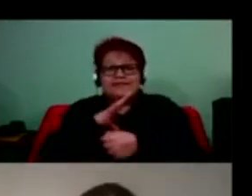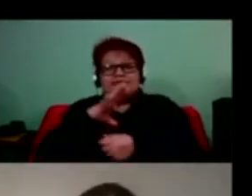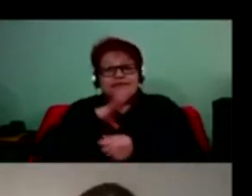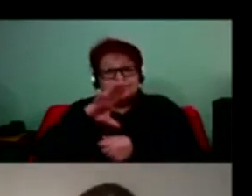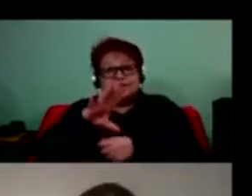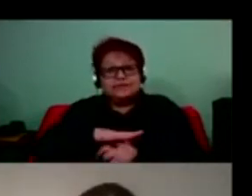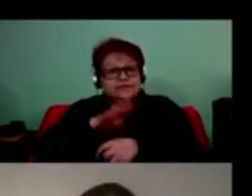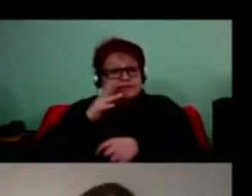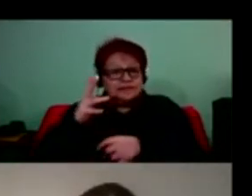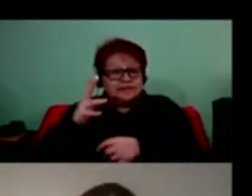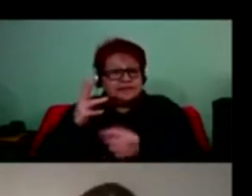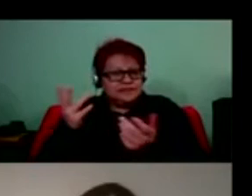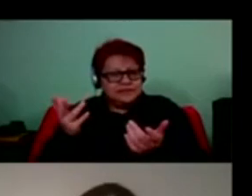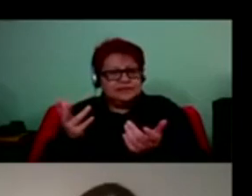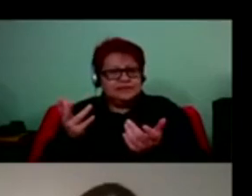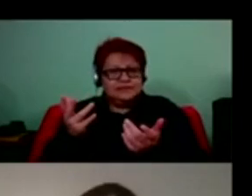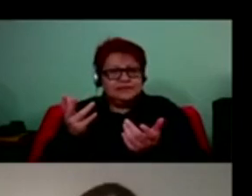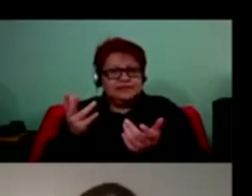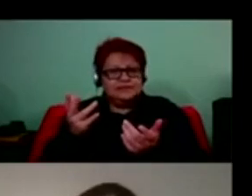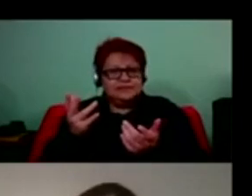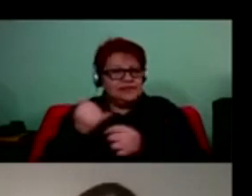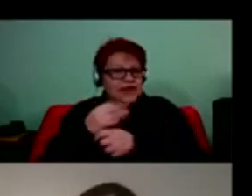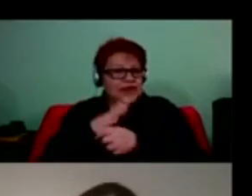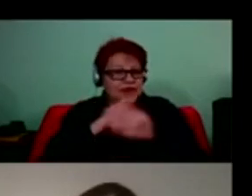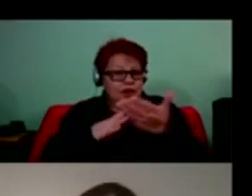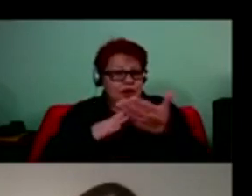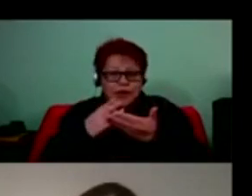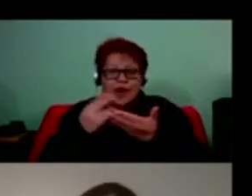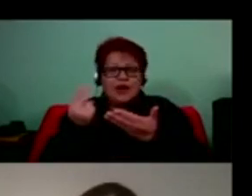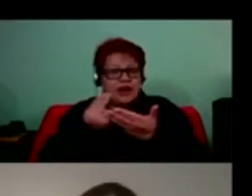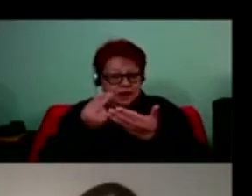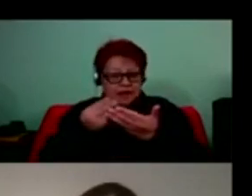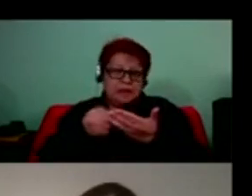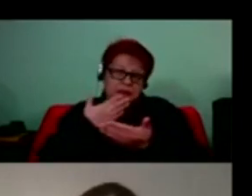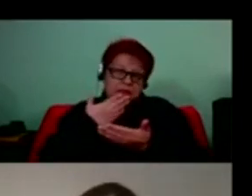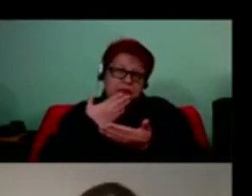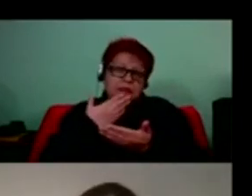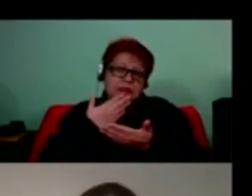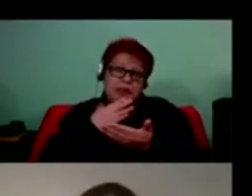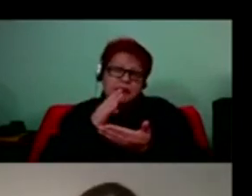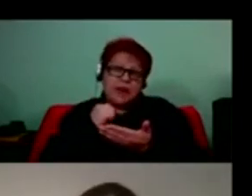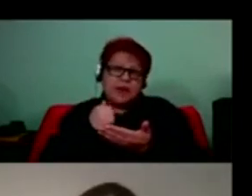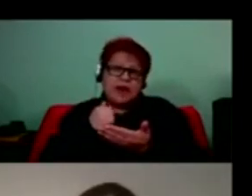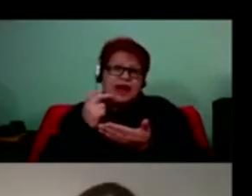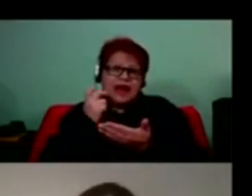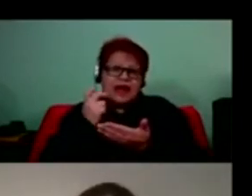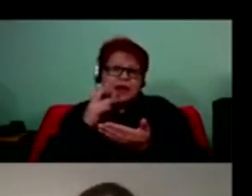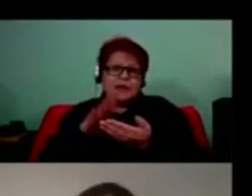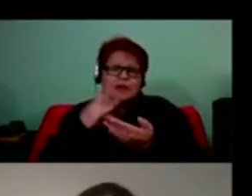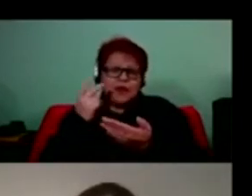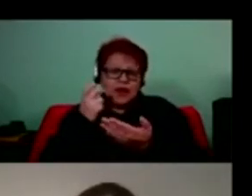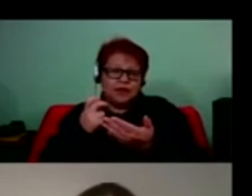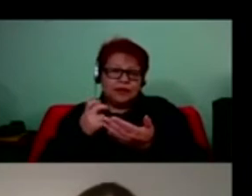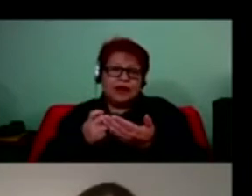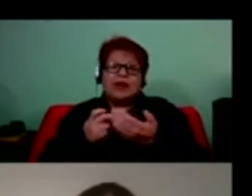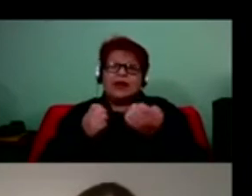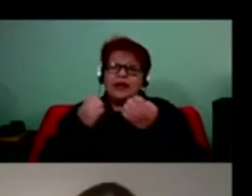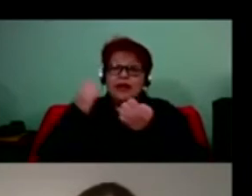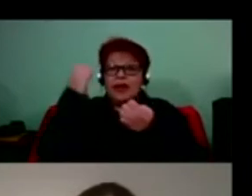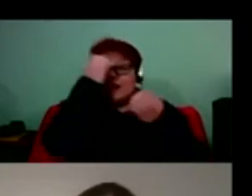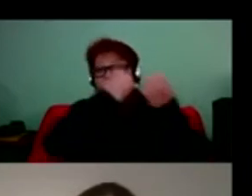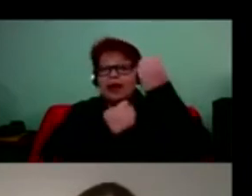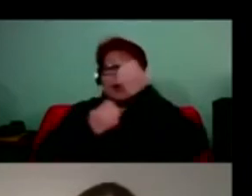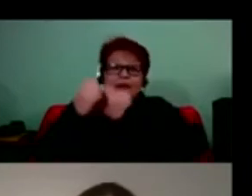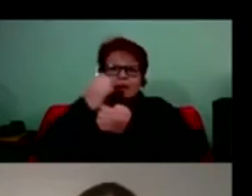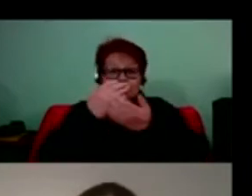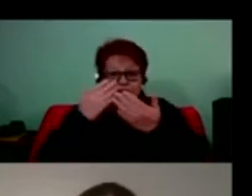más allá de la información que es necesaria, su justificación, pues su evaluación y como pusiste tú en